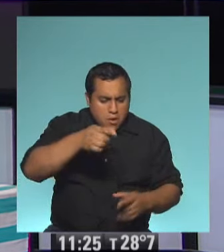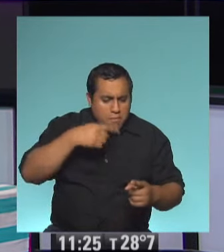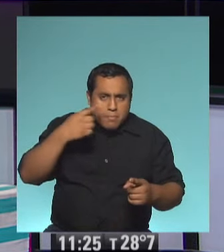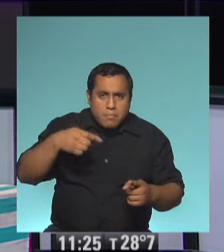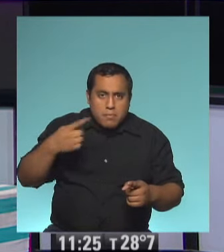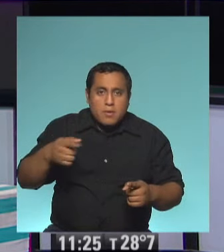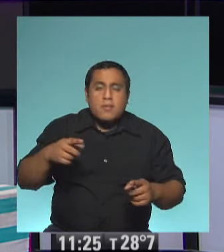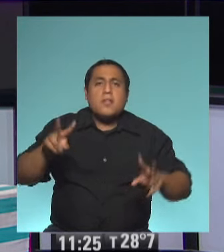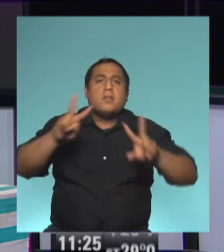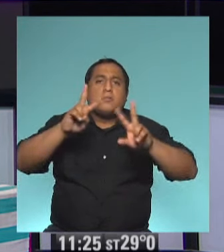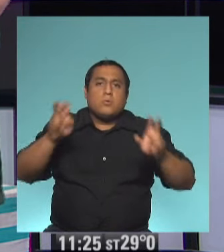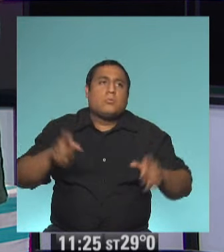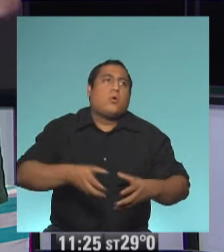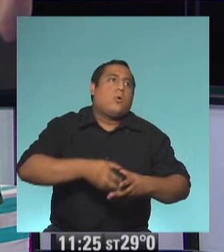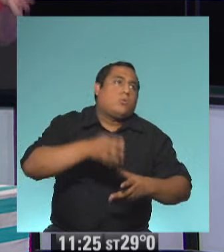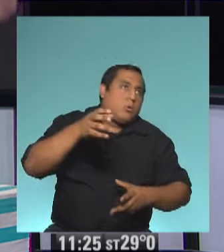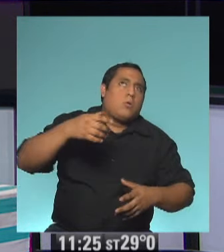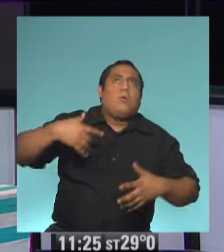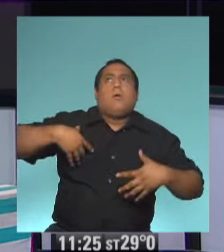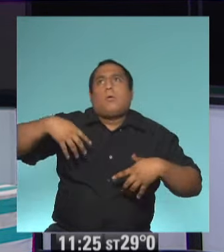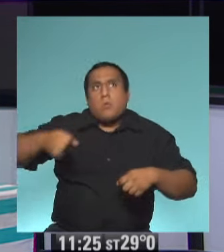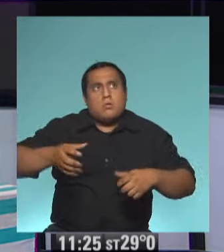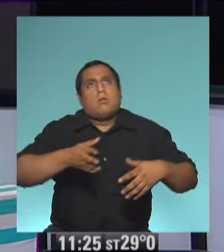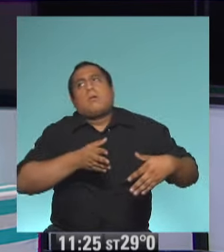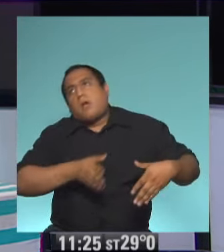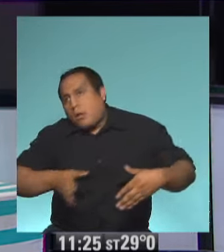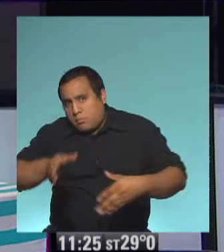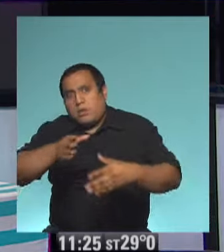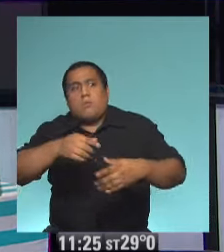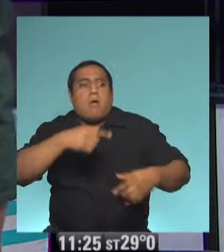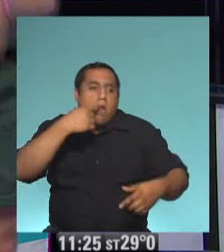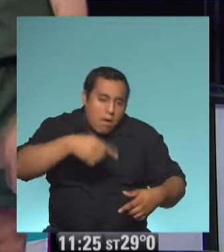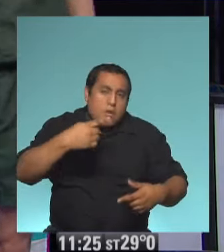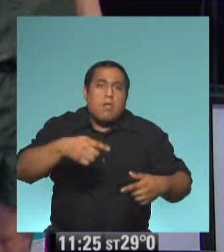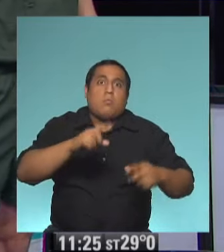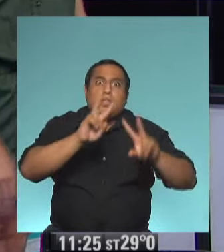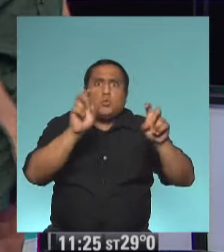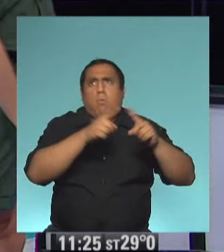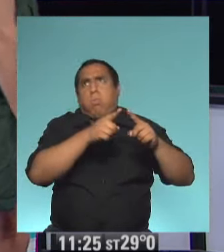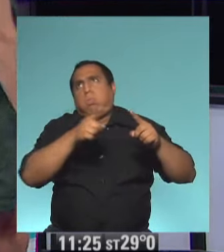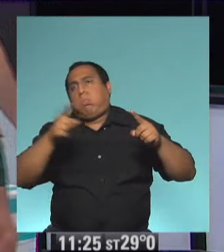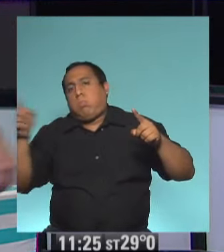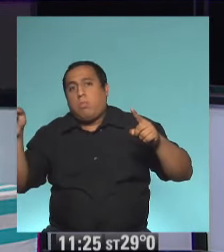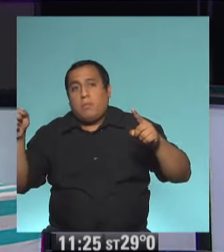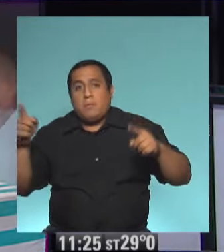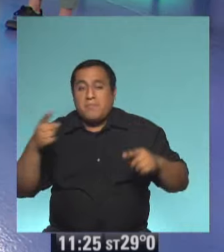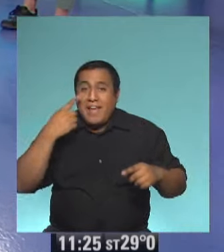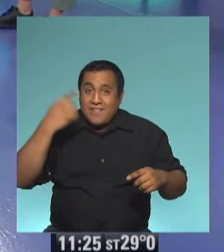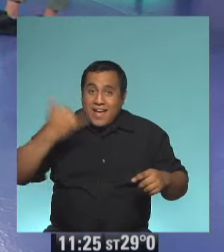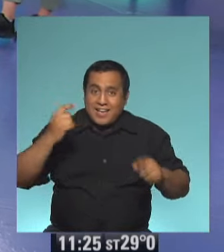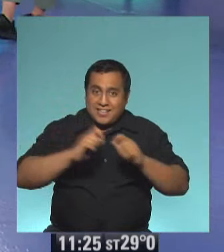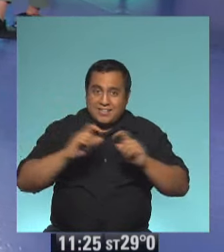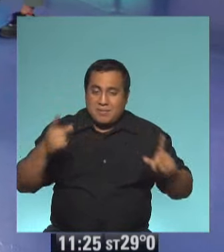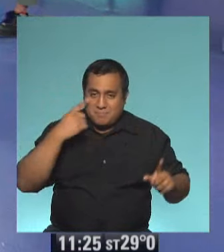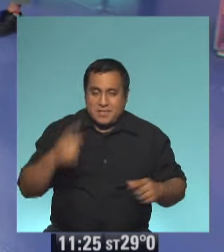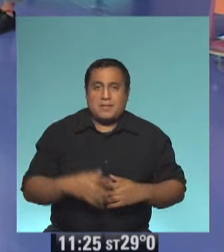era algo como "El tronco que me encontré en el camino, parlanchín que no me paraba de hablar". Como algo así se llama. Exactamente. Mira, ahí lo tenemos. De